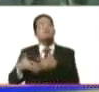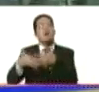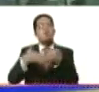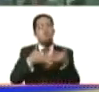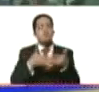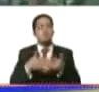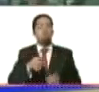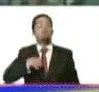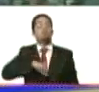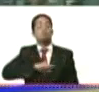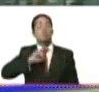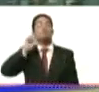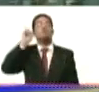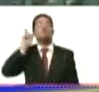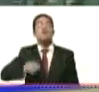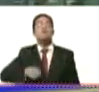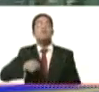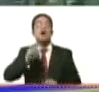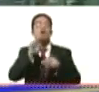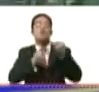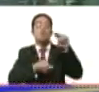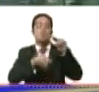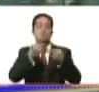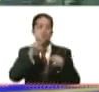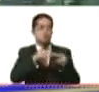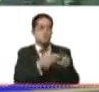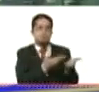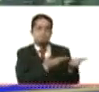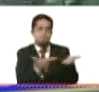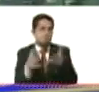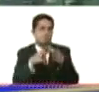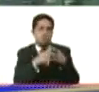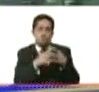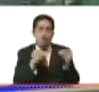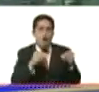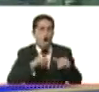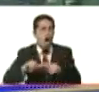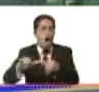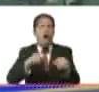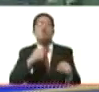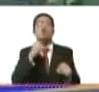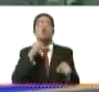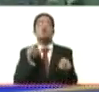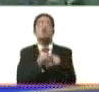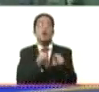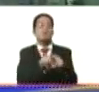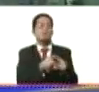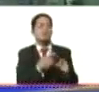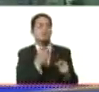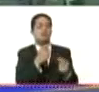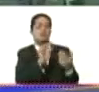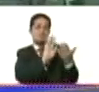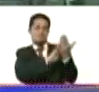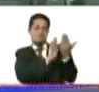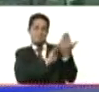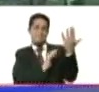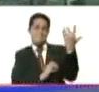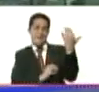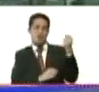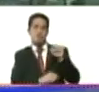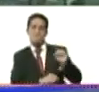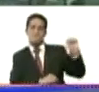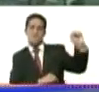tenemos que construirla entre todos y todas, con una mano defender,